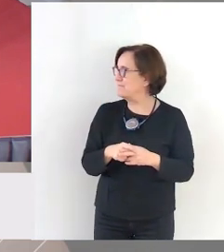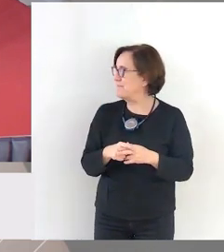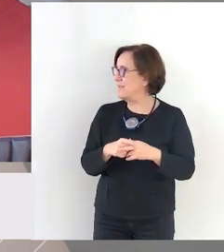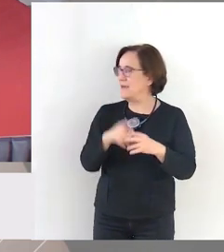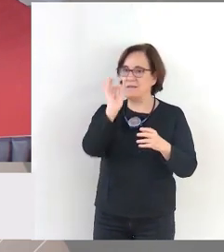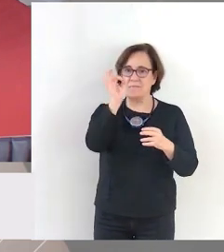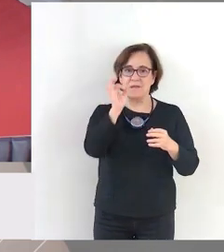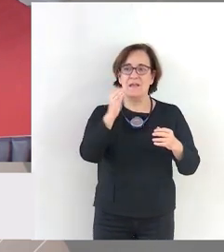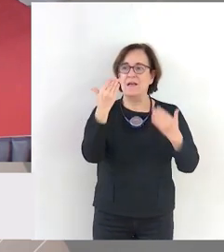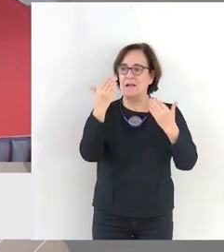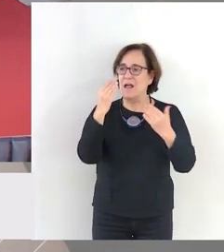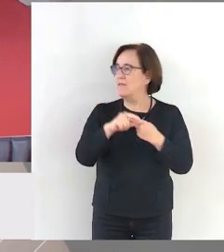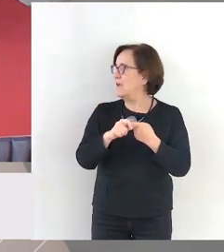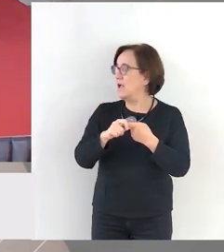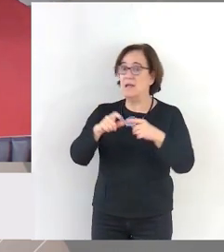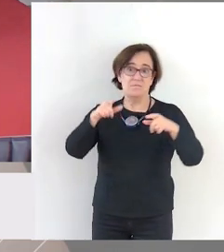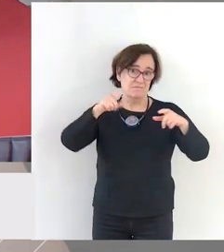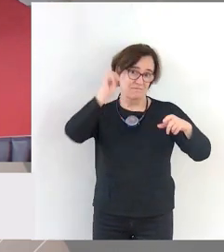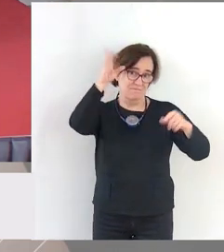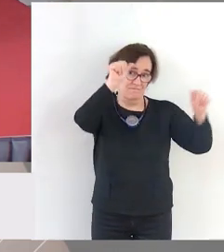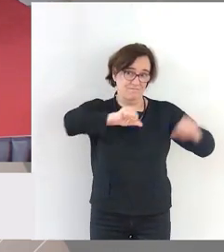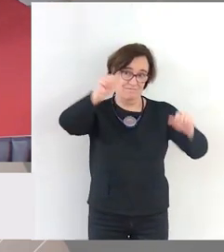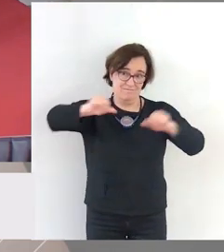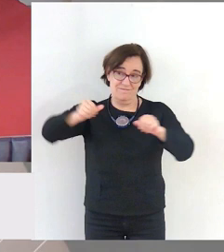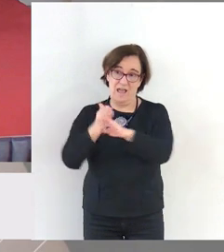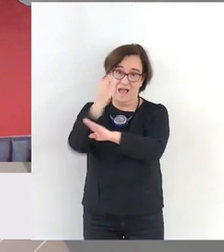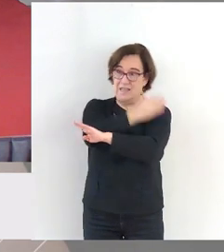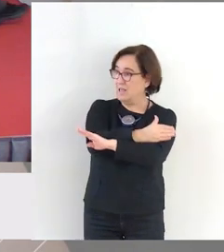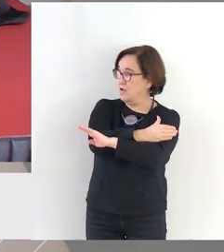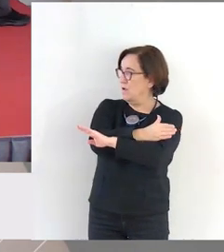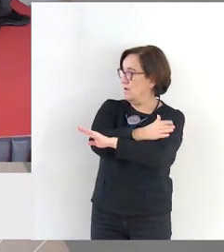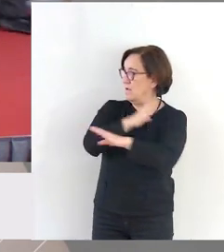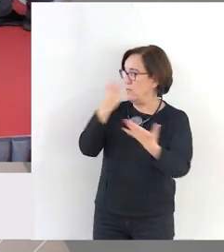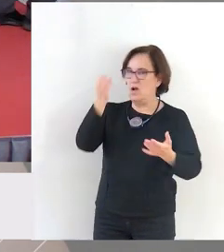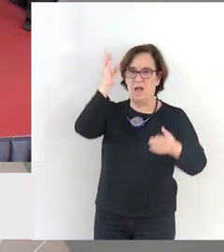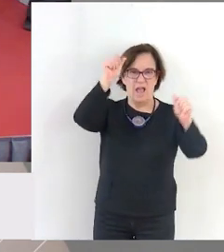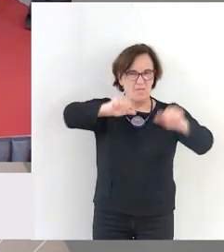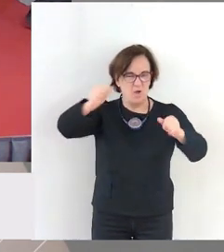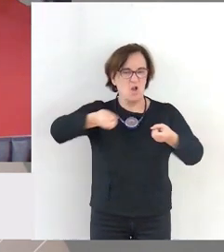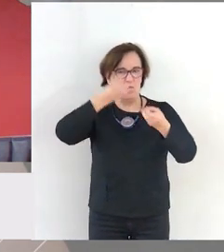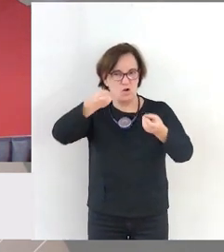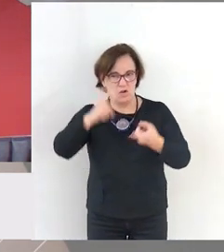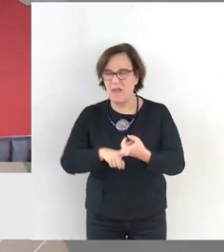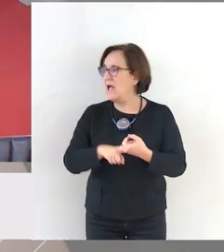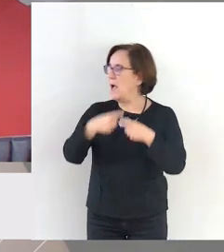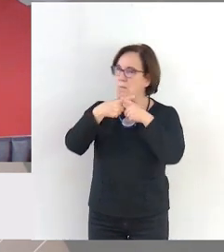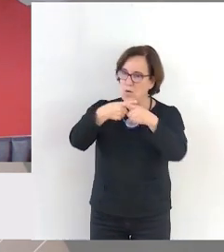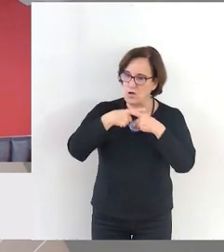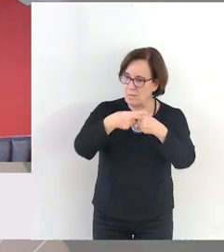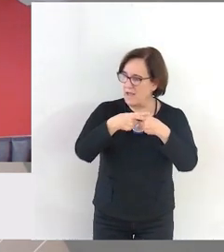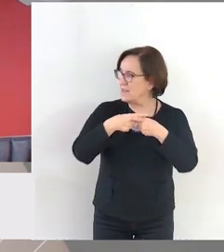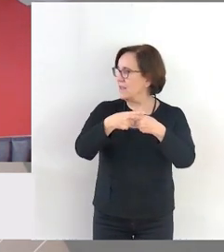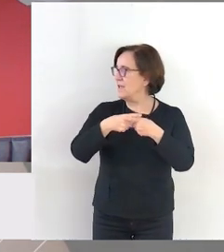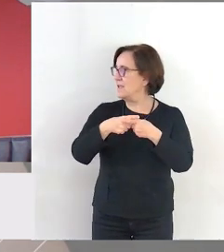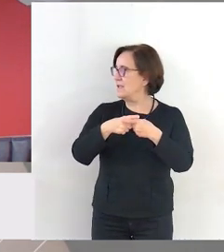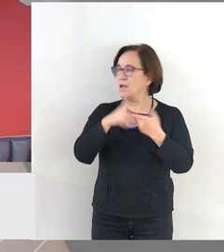verdad gracias también a todos los panelistas de las tres mesas anteriores por por exponer por contar e por compartir eh